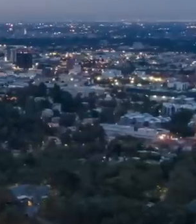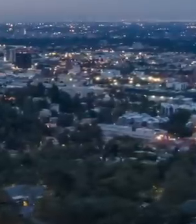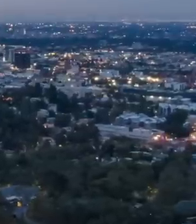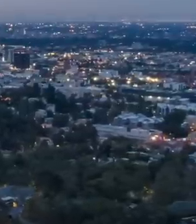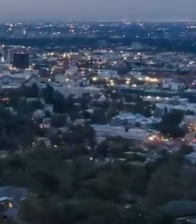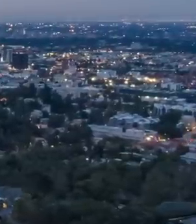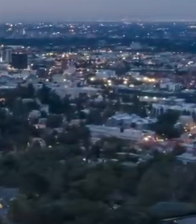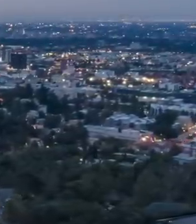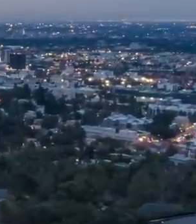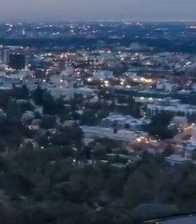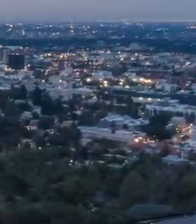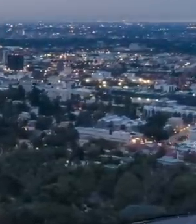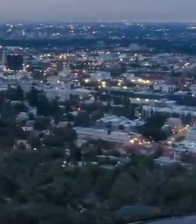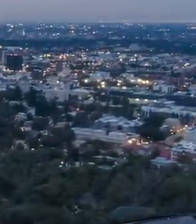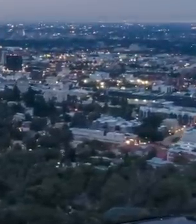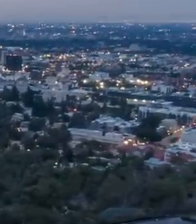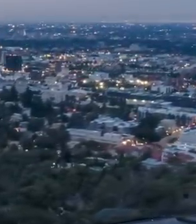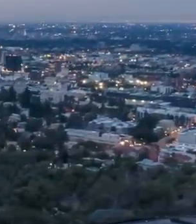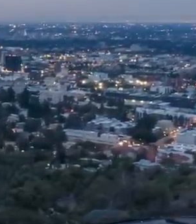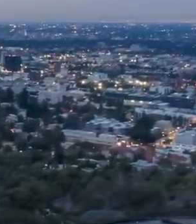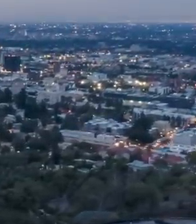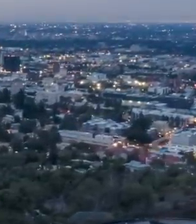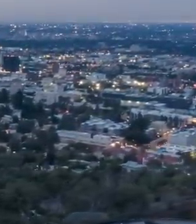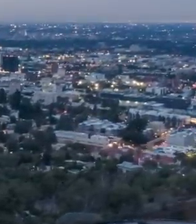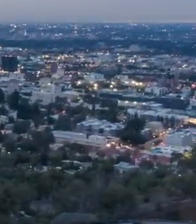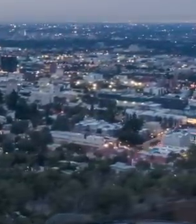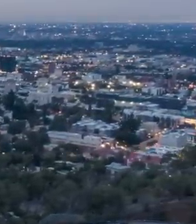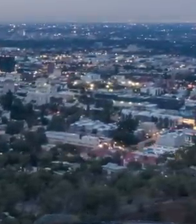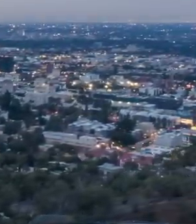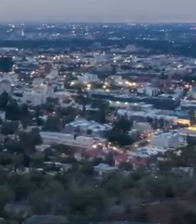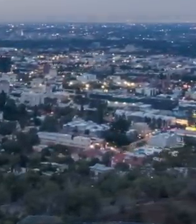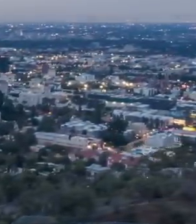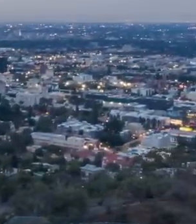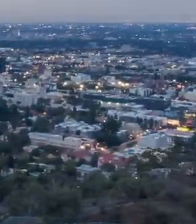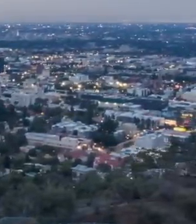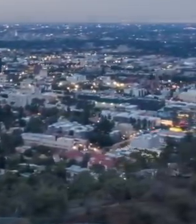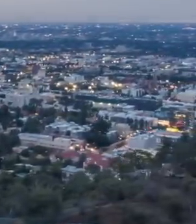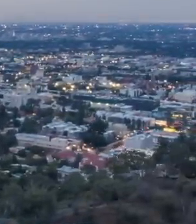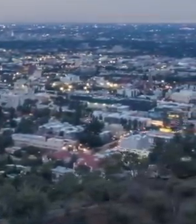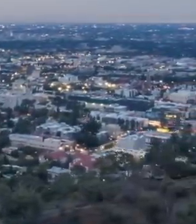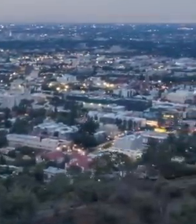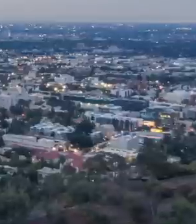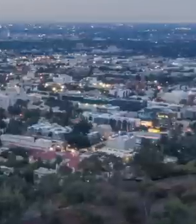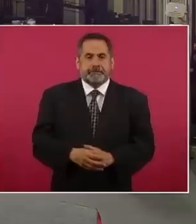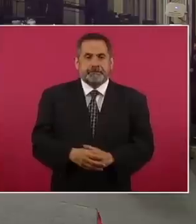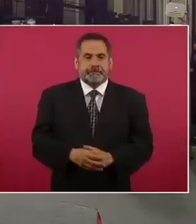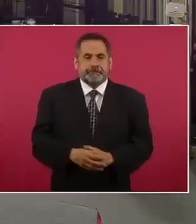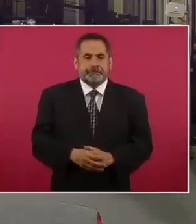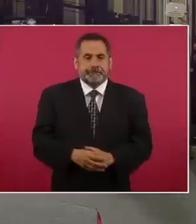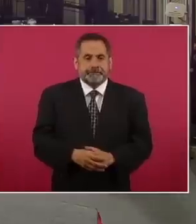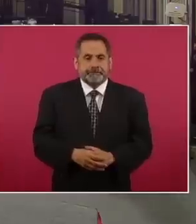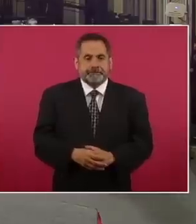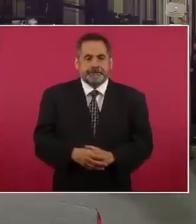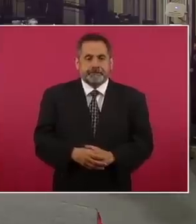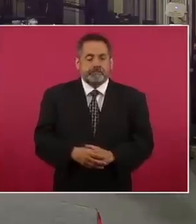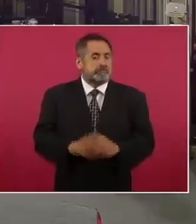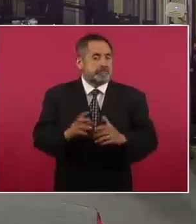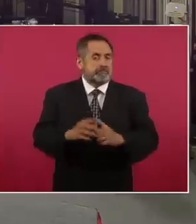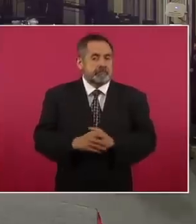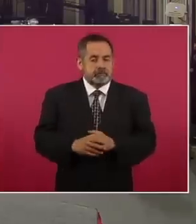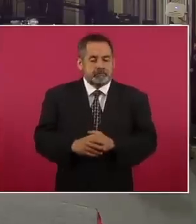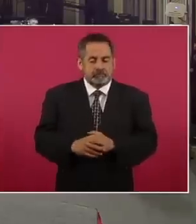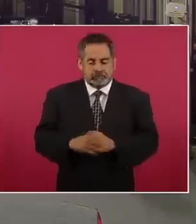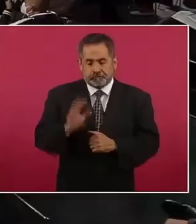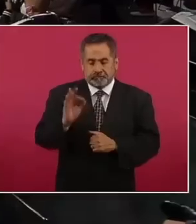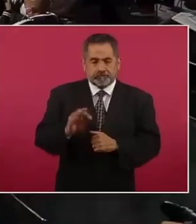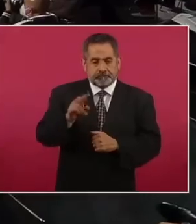latinos? ¿Y qué empresas tutoras se van a poder registrar en esta página? Muchas gracias por su respuesta. Bueno, en